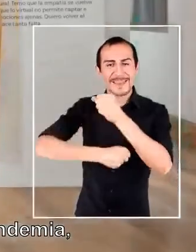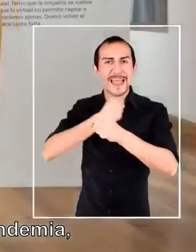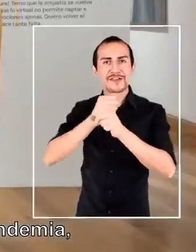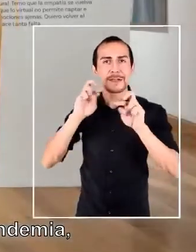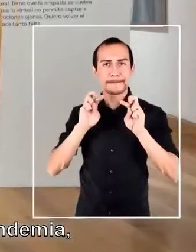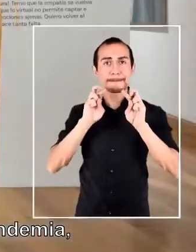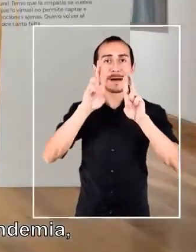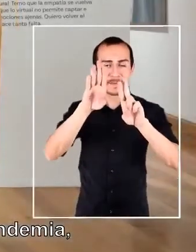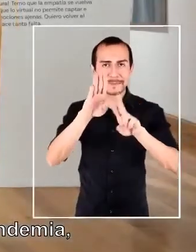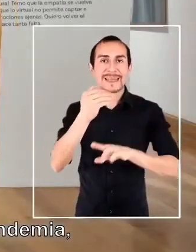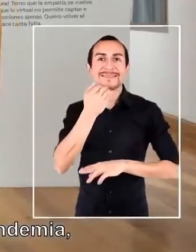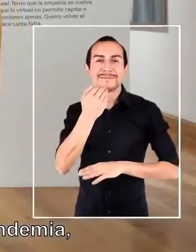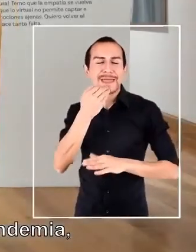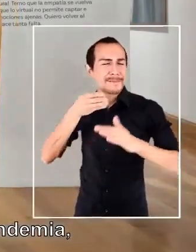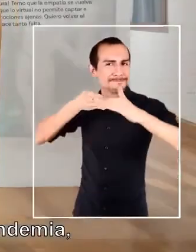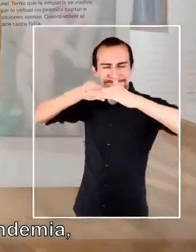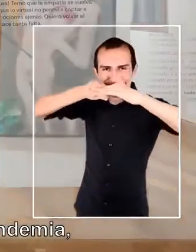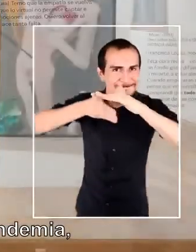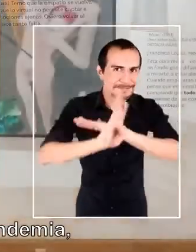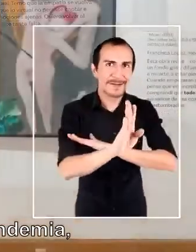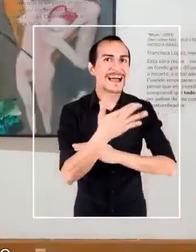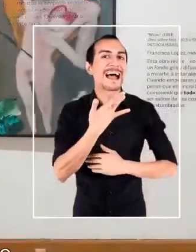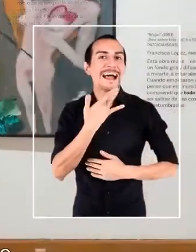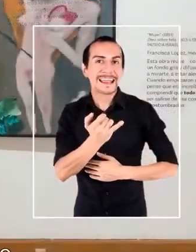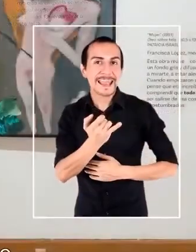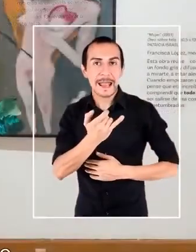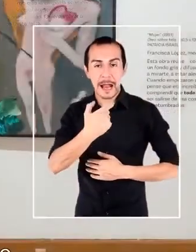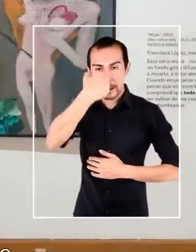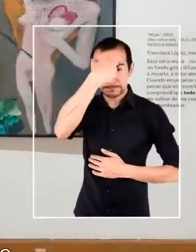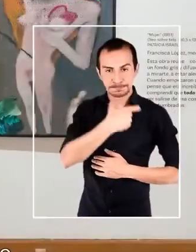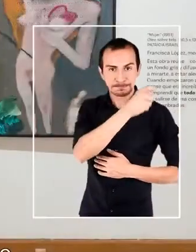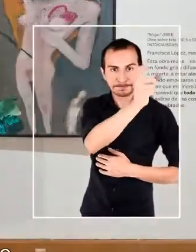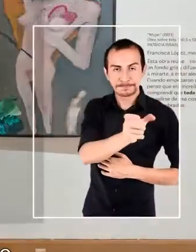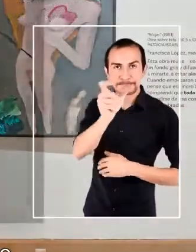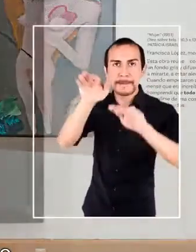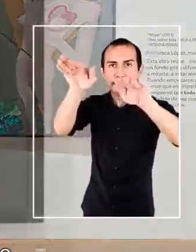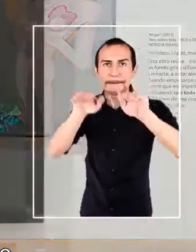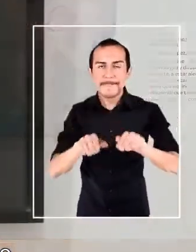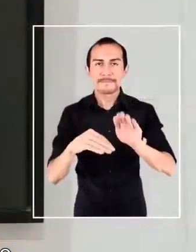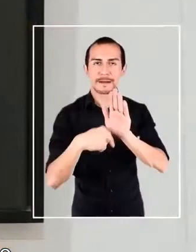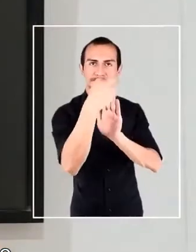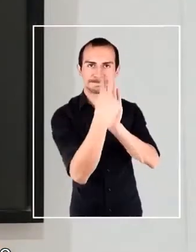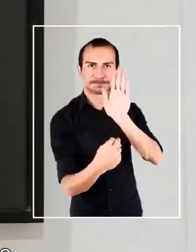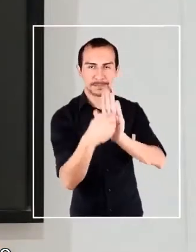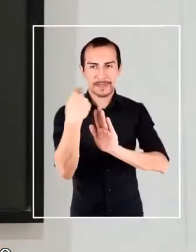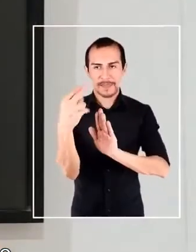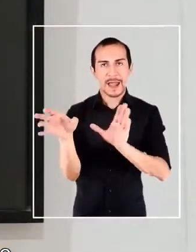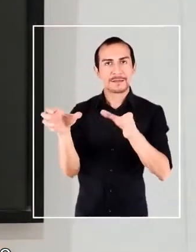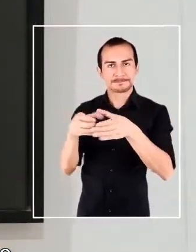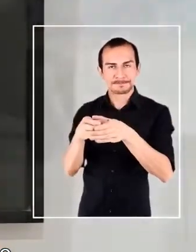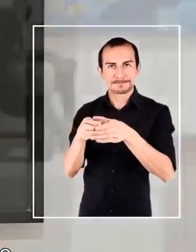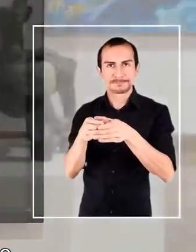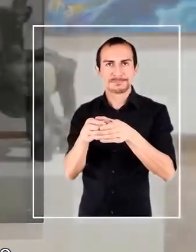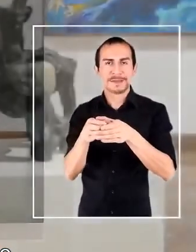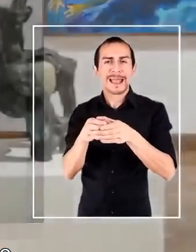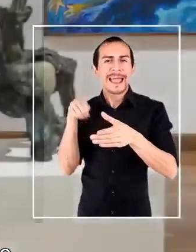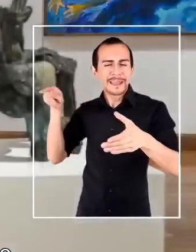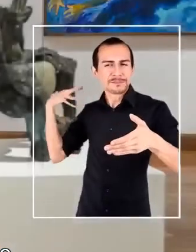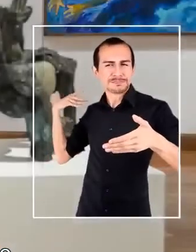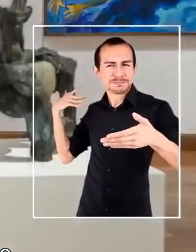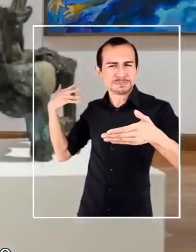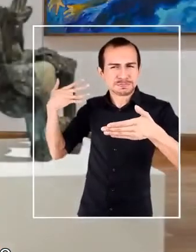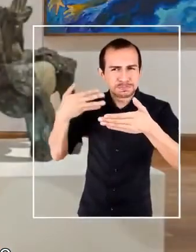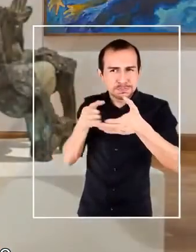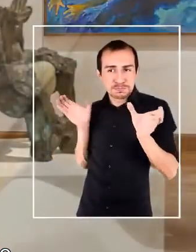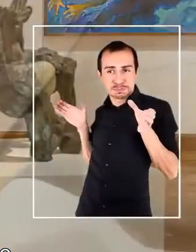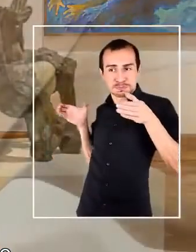año de pandemia, pero que también va más allá de las propias obras de la colección. Es el resultado de un